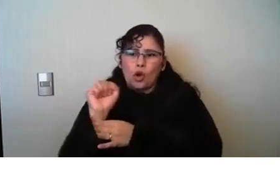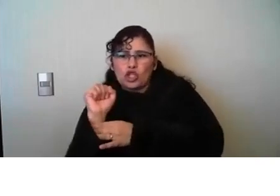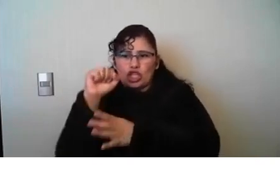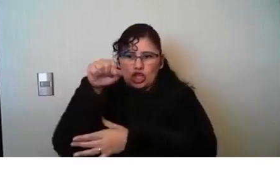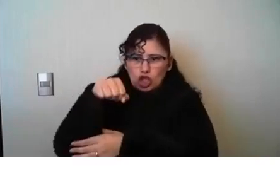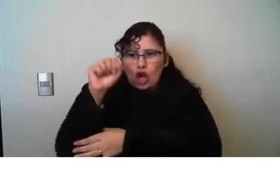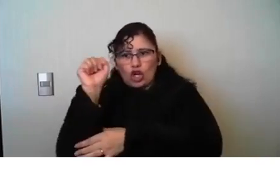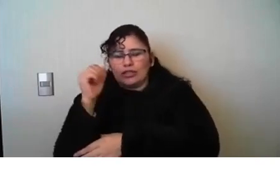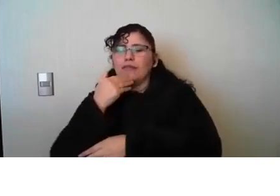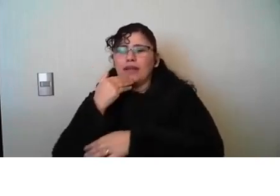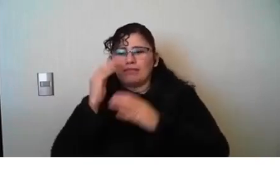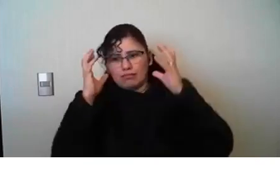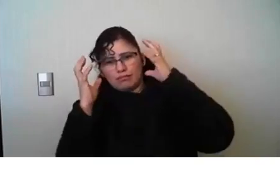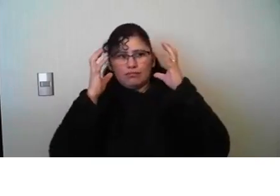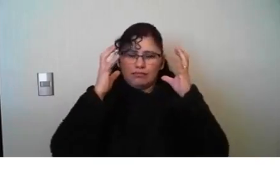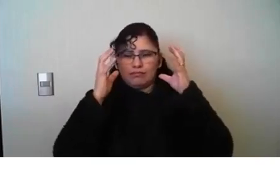cabeza.